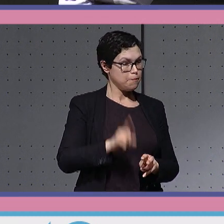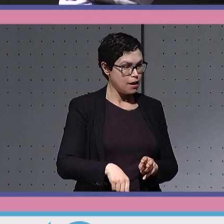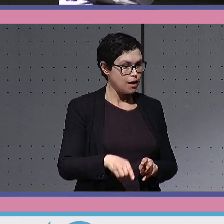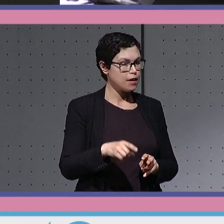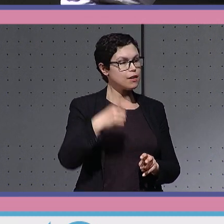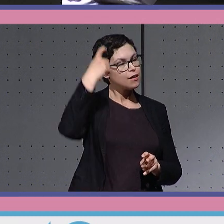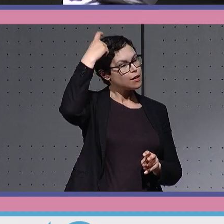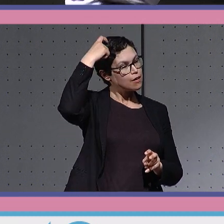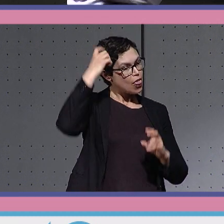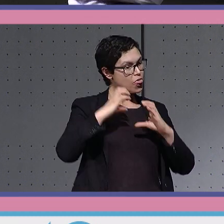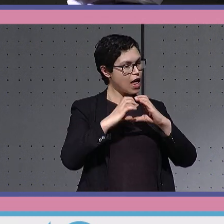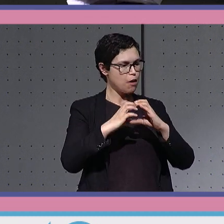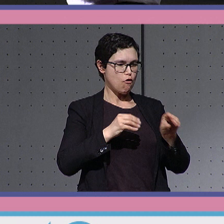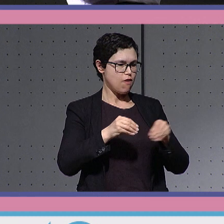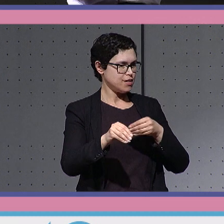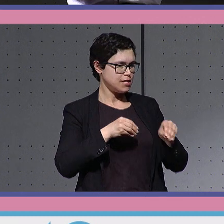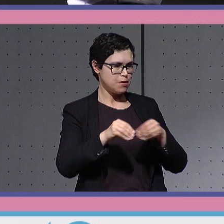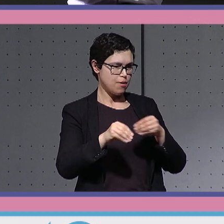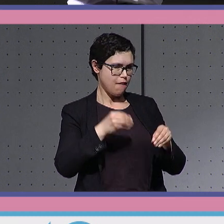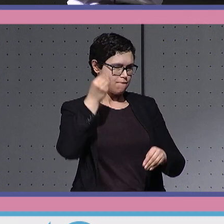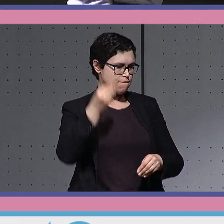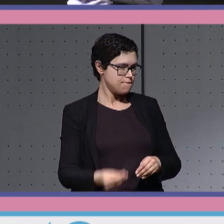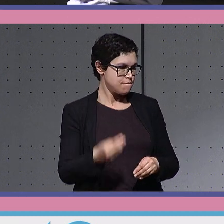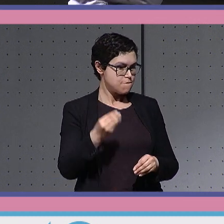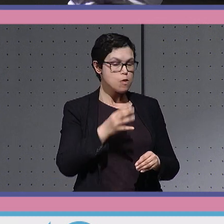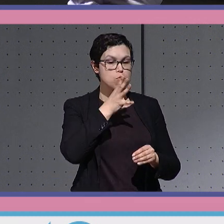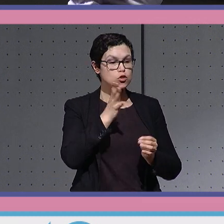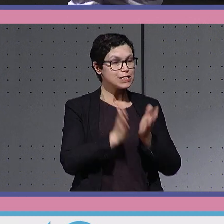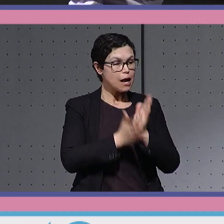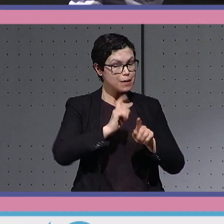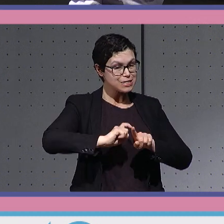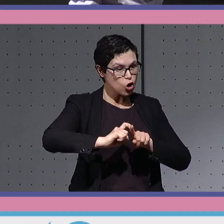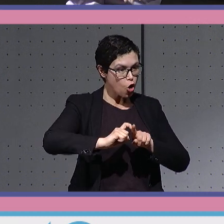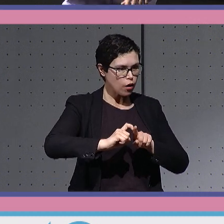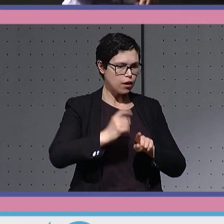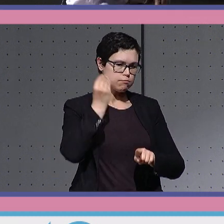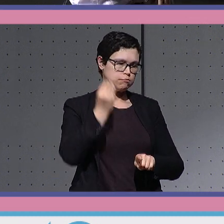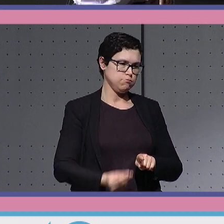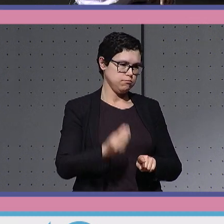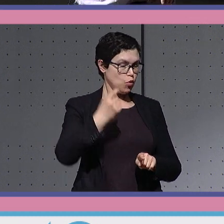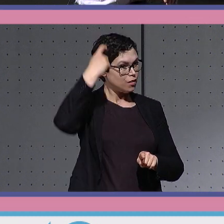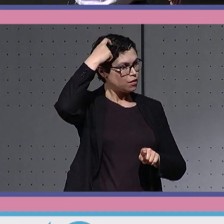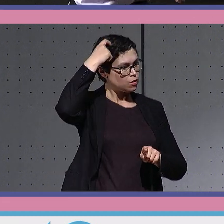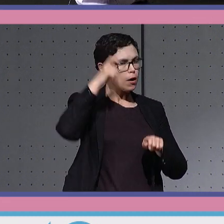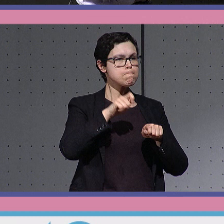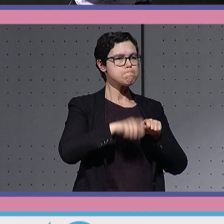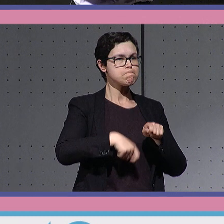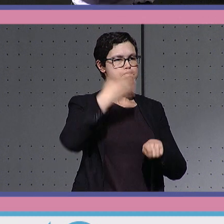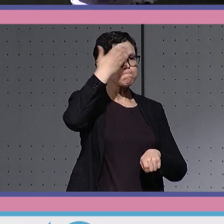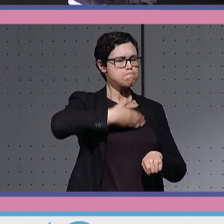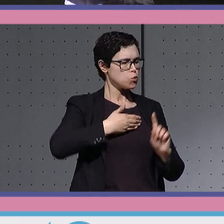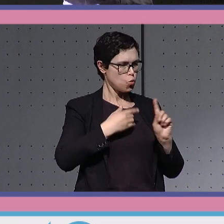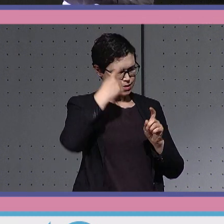plasticidad cerebral. Por eso las terapias psicológicas y todo también funcionan, porque nuestro cerebro es plástico.